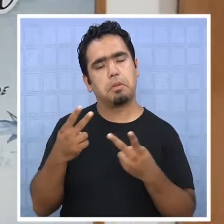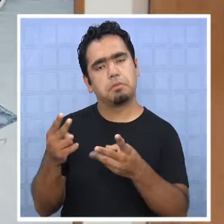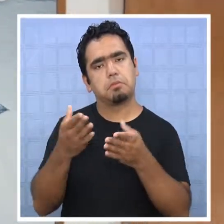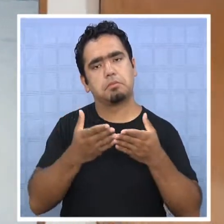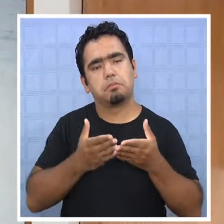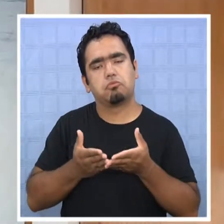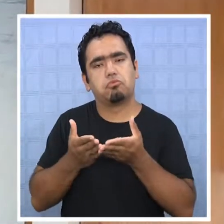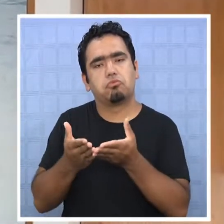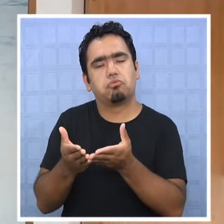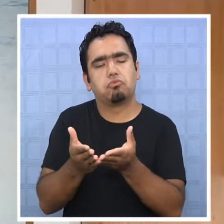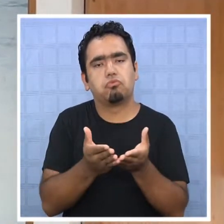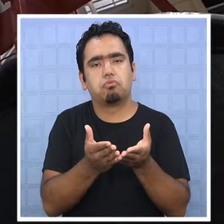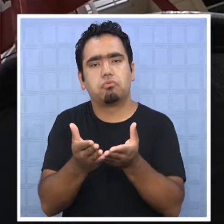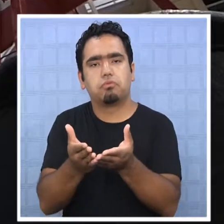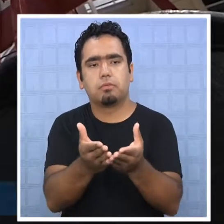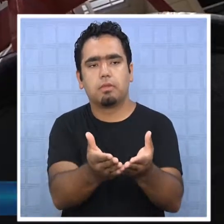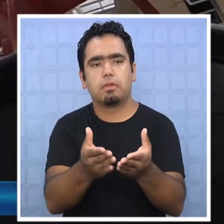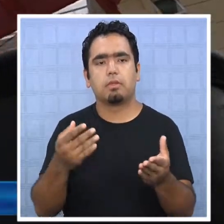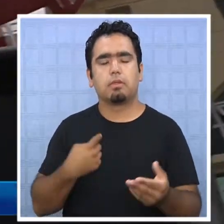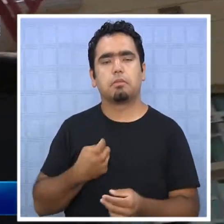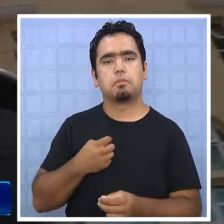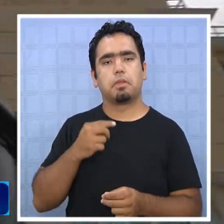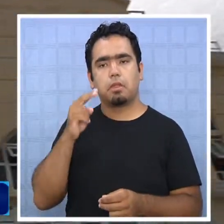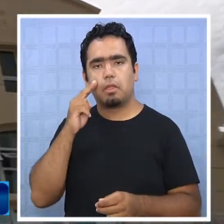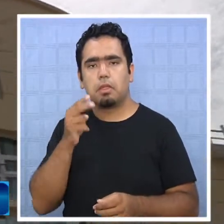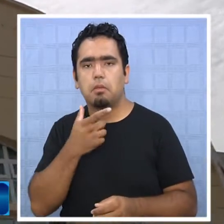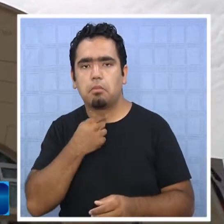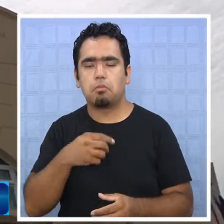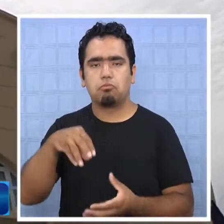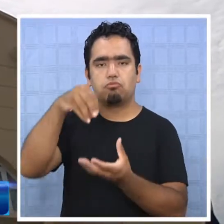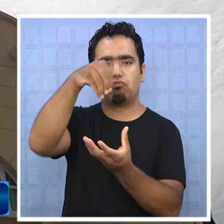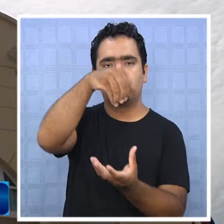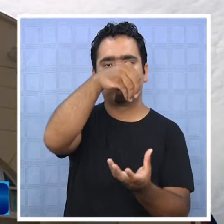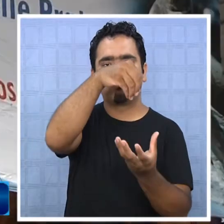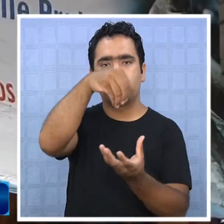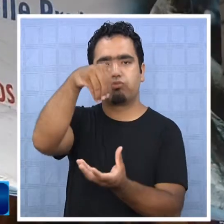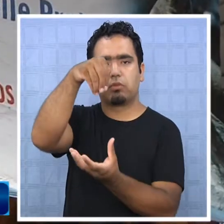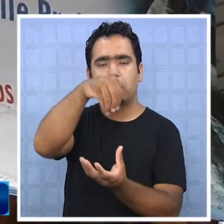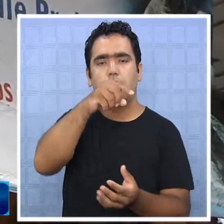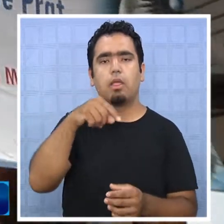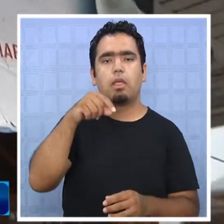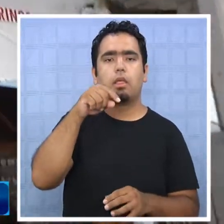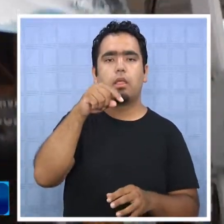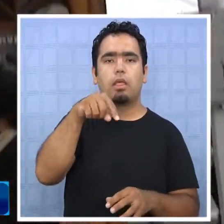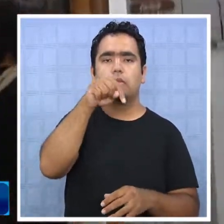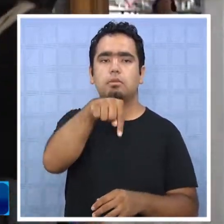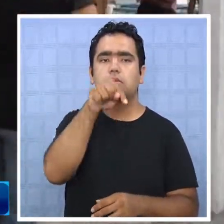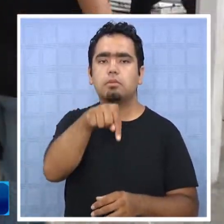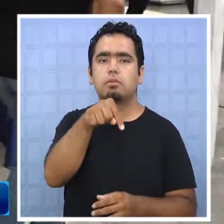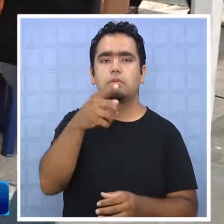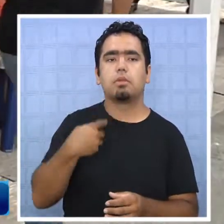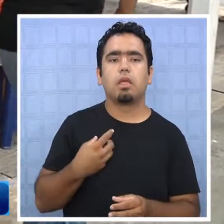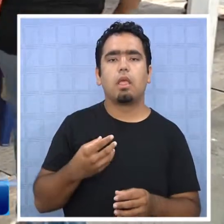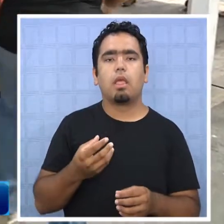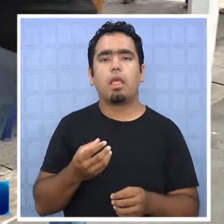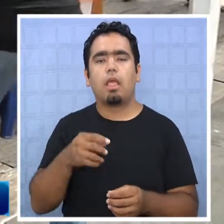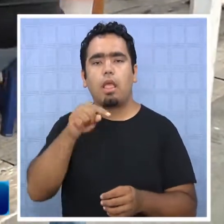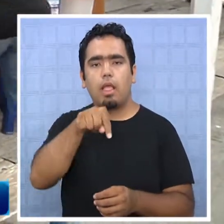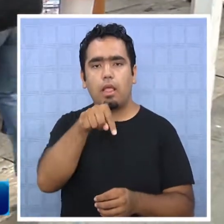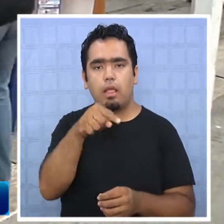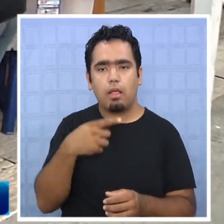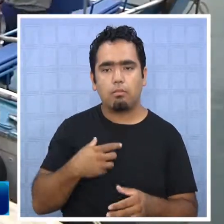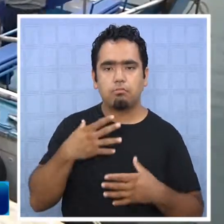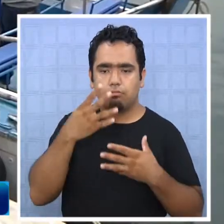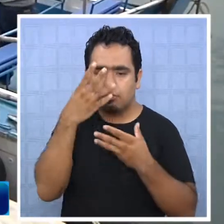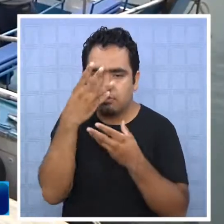Los paseos en lancha, que tienen como atractivo principal el sitio del hundimiento de la Esmeralda, mantienen su atractivo histórico